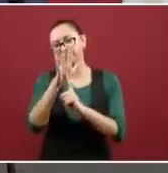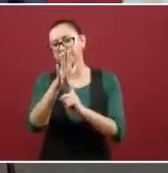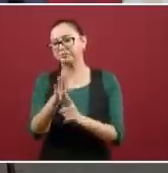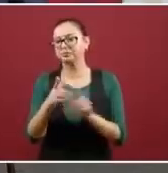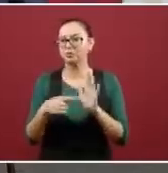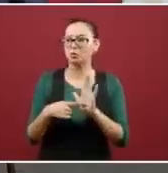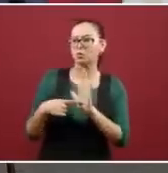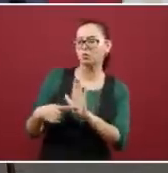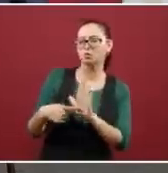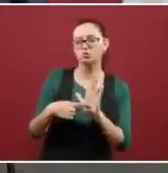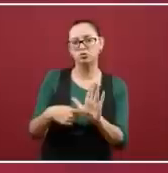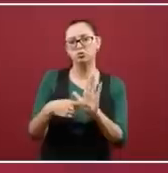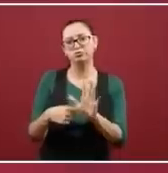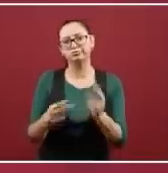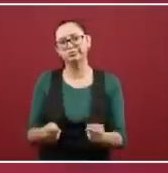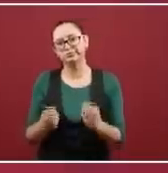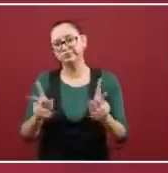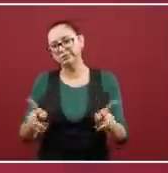vender